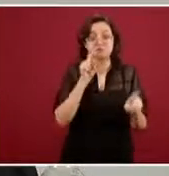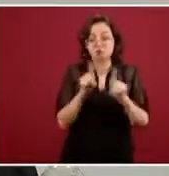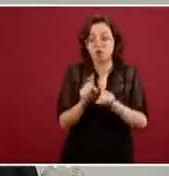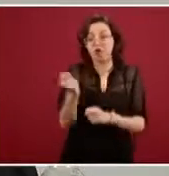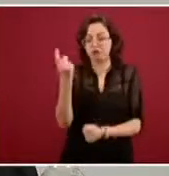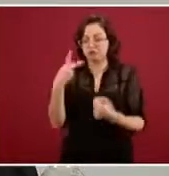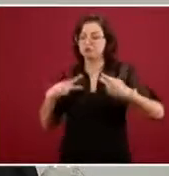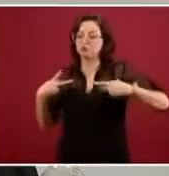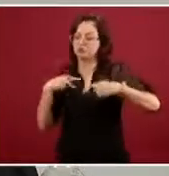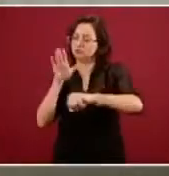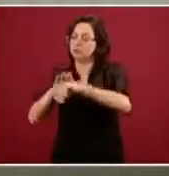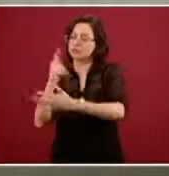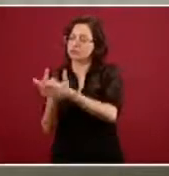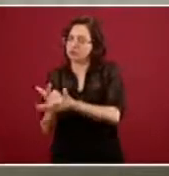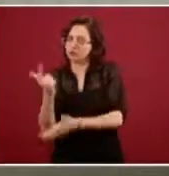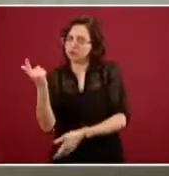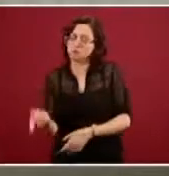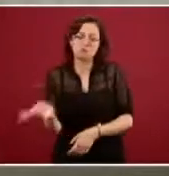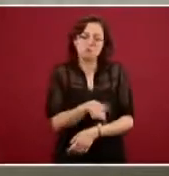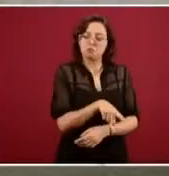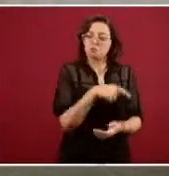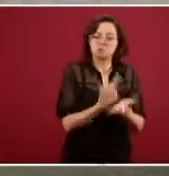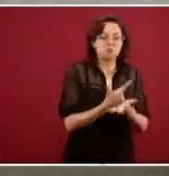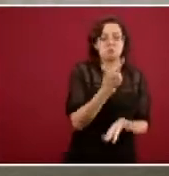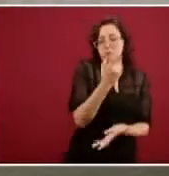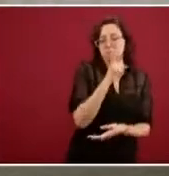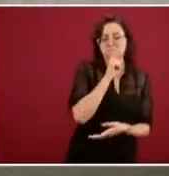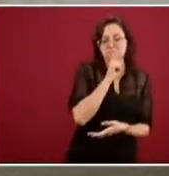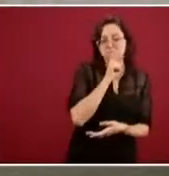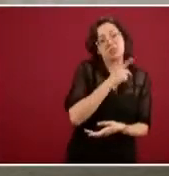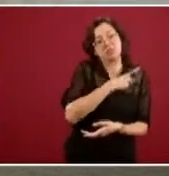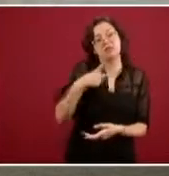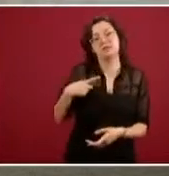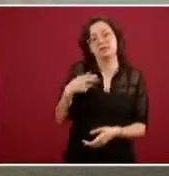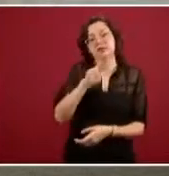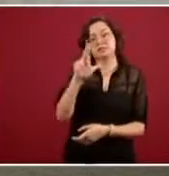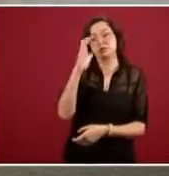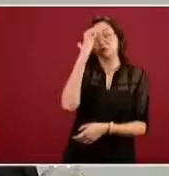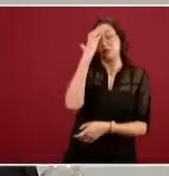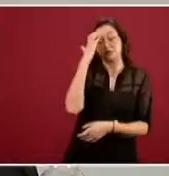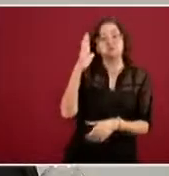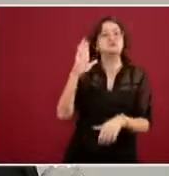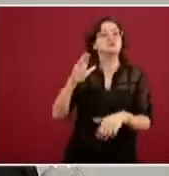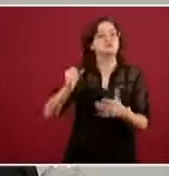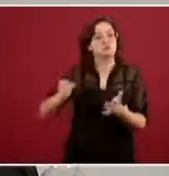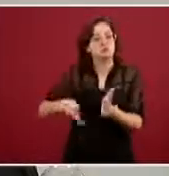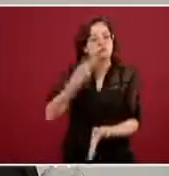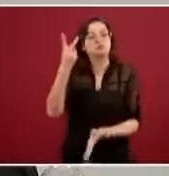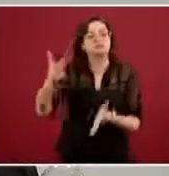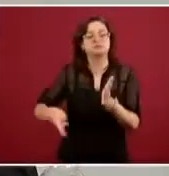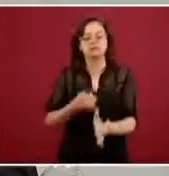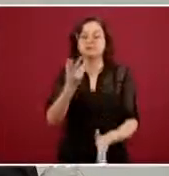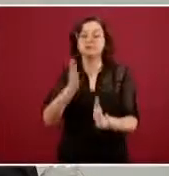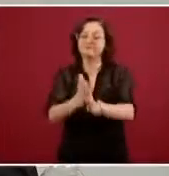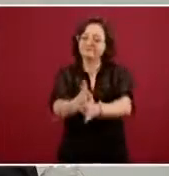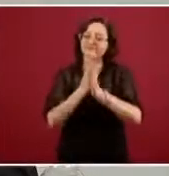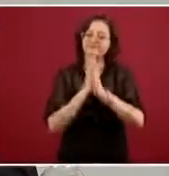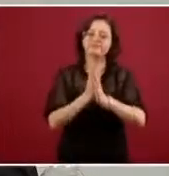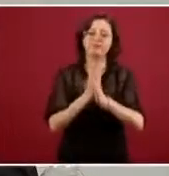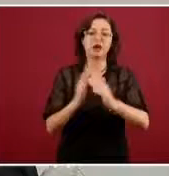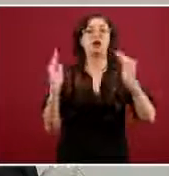y de complicaciones e insistir, quédate en casa. Digamos, ese es parte